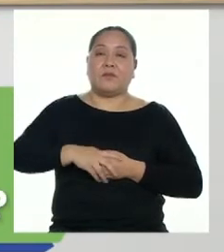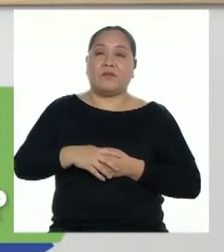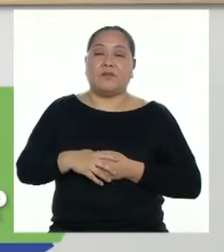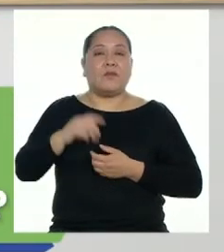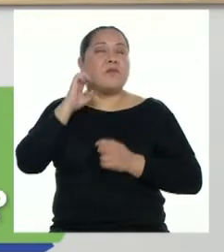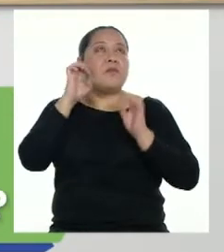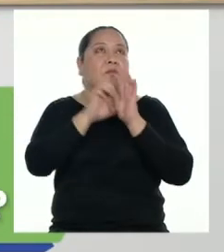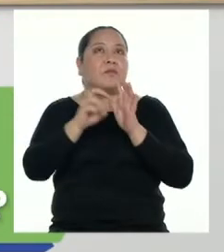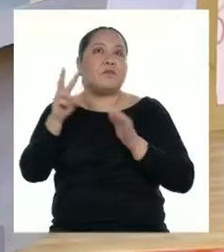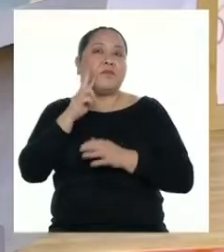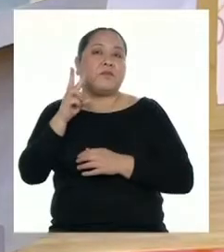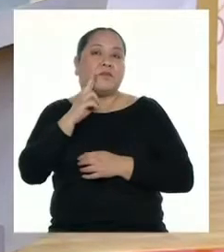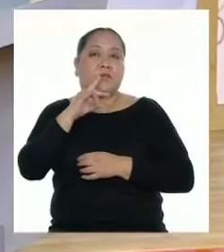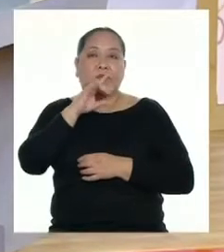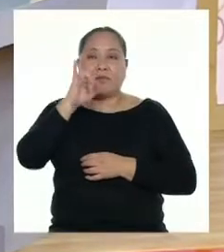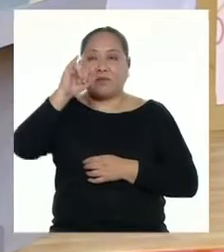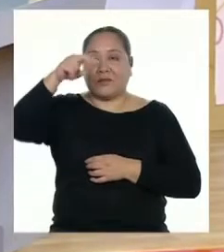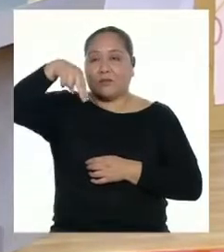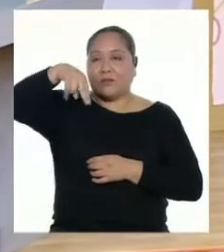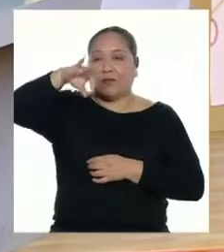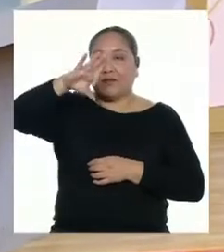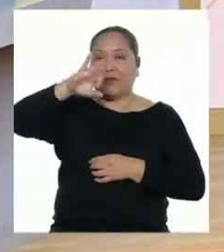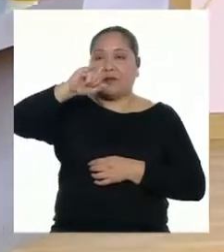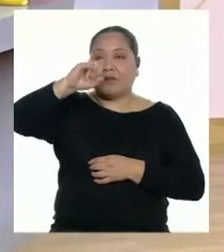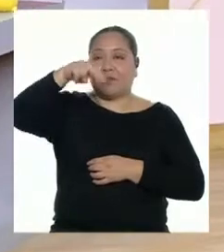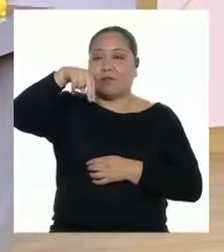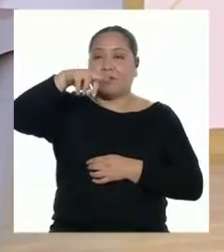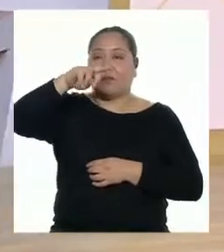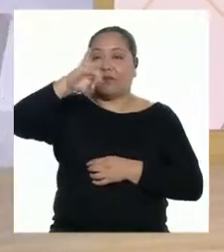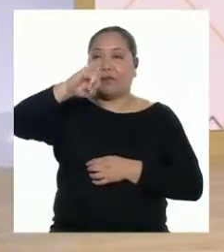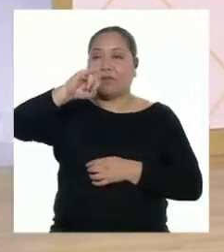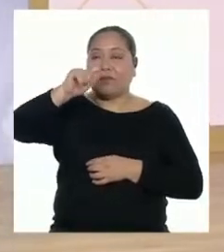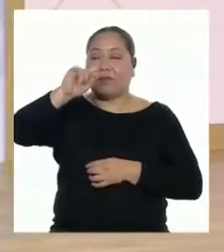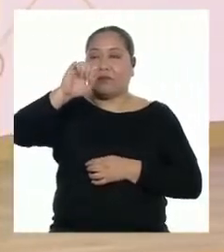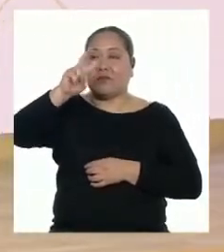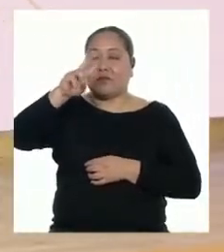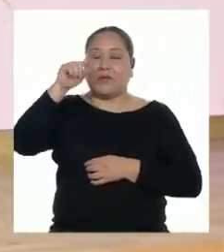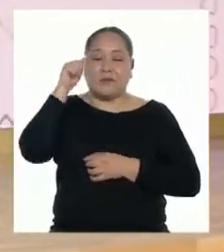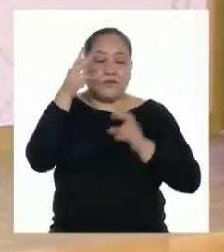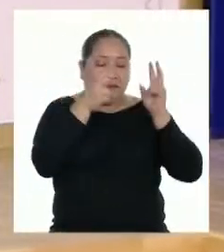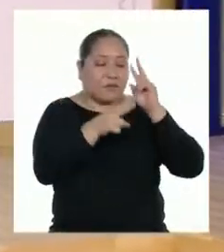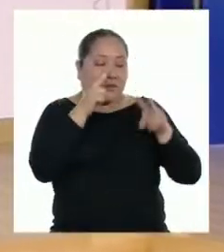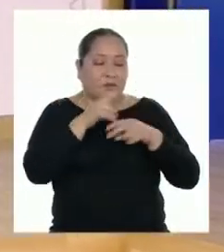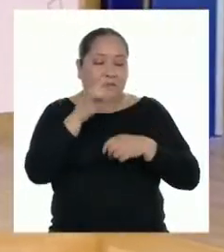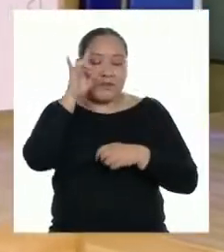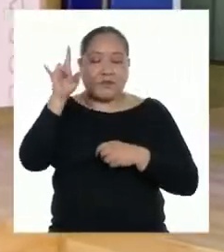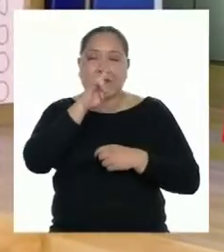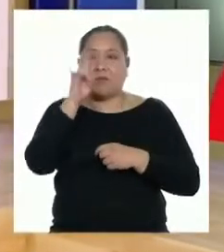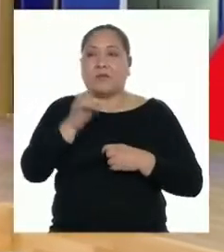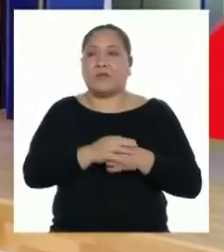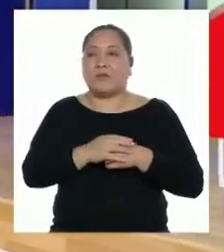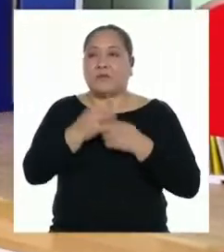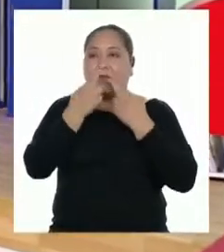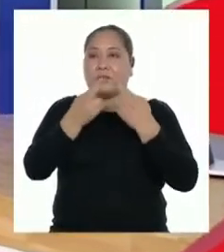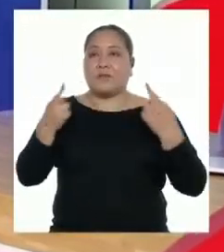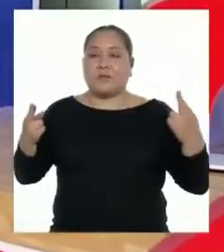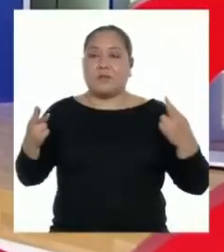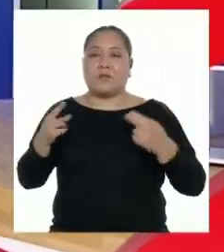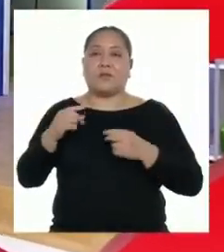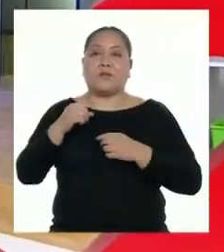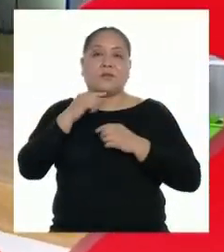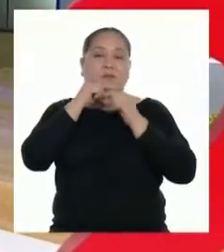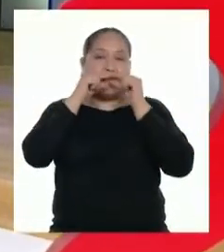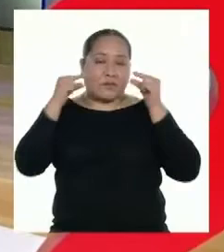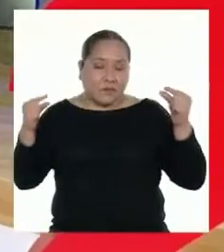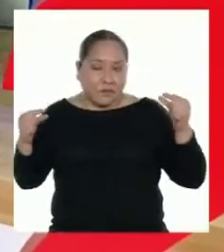de verbos en infinitivo. Aquí revisamos si al escribir estábamos usando los recursos gramaticales y ortográficos de